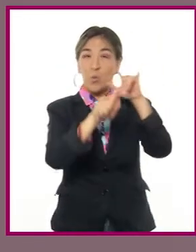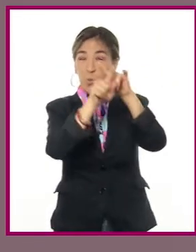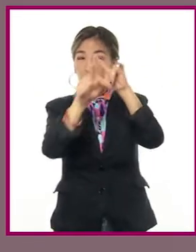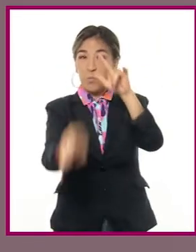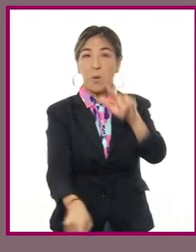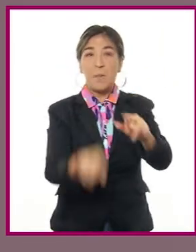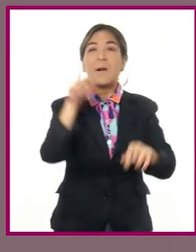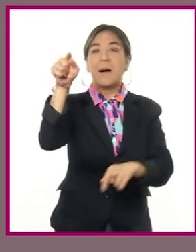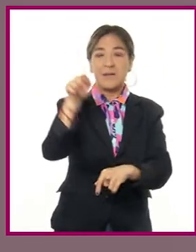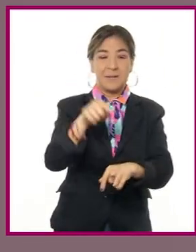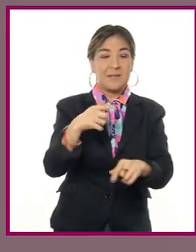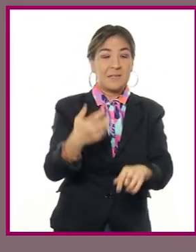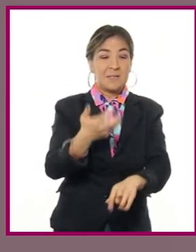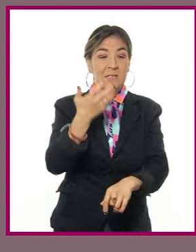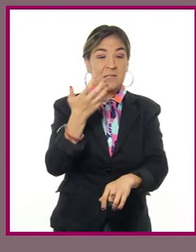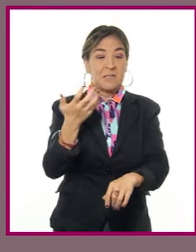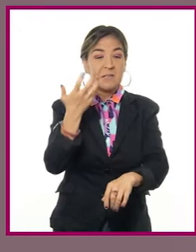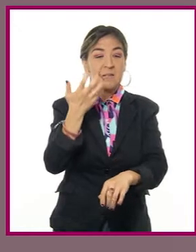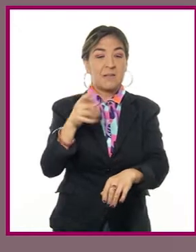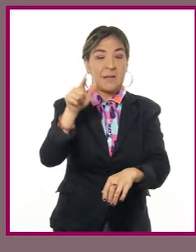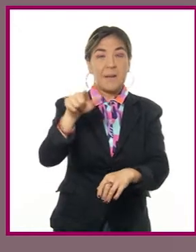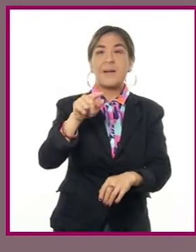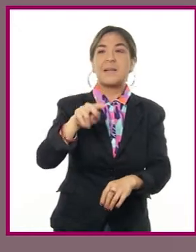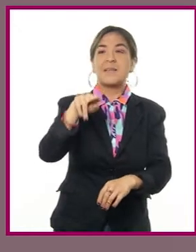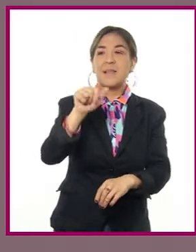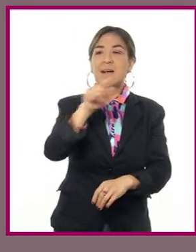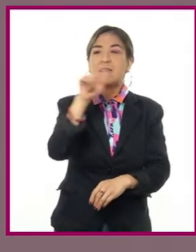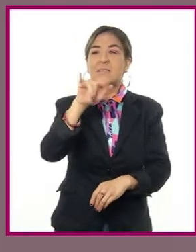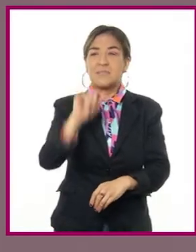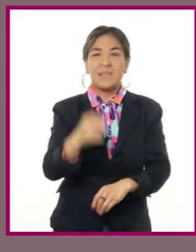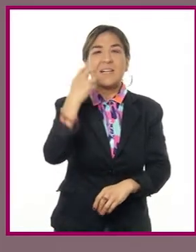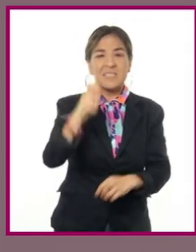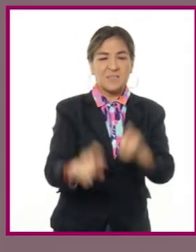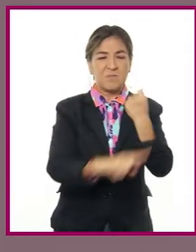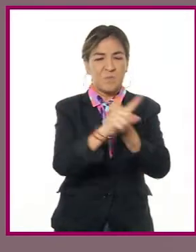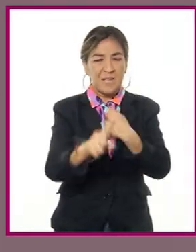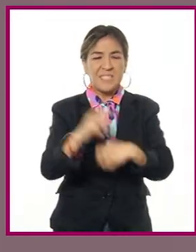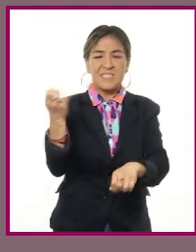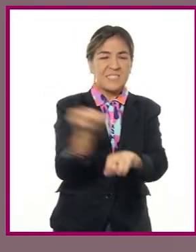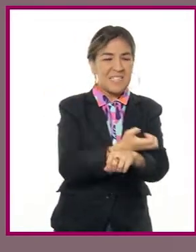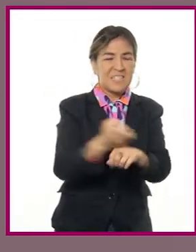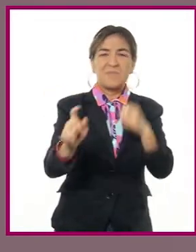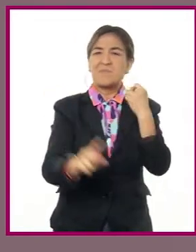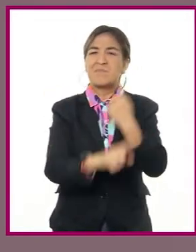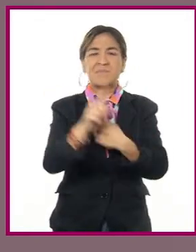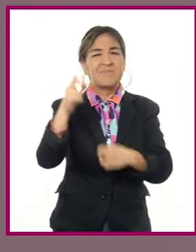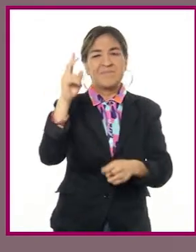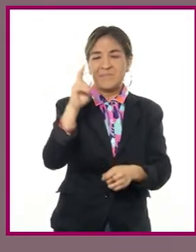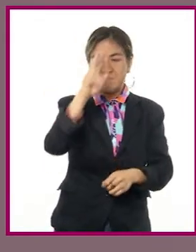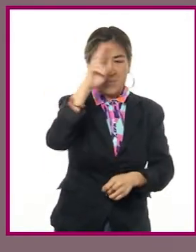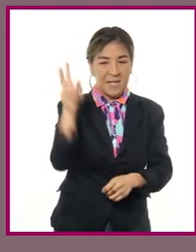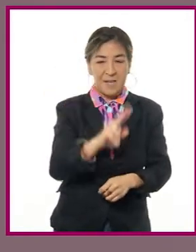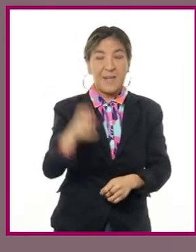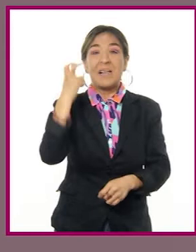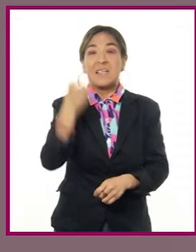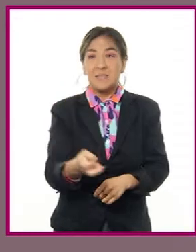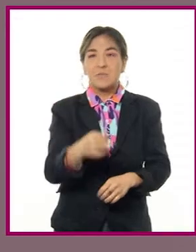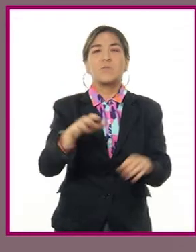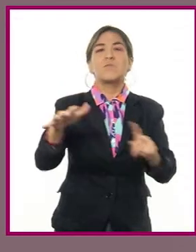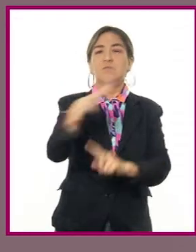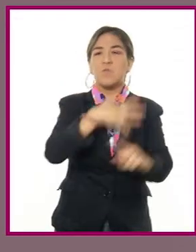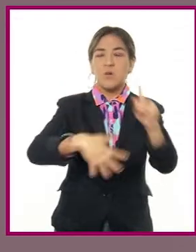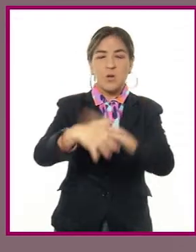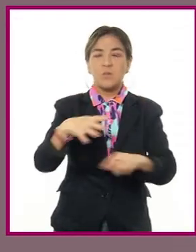Vasca de Guernica. Este suceso fue uno de los más sangrientos de la Guerra Civil Española, ya que la población